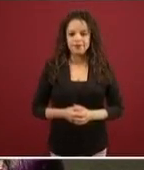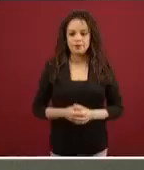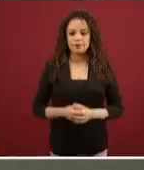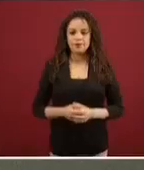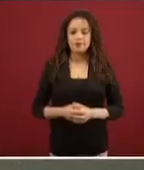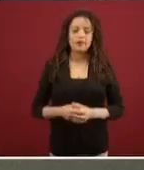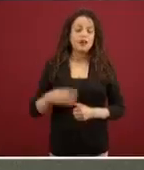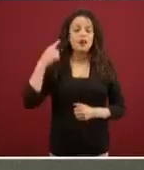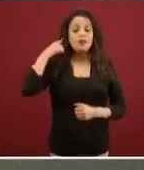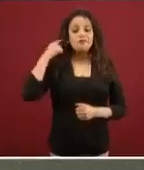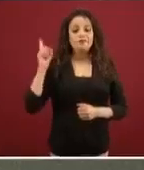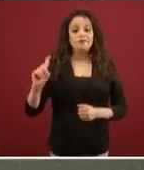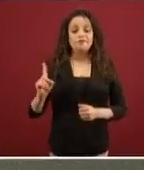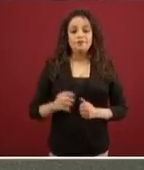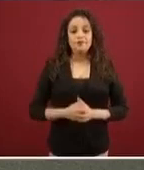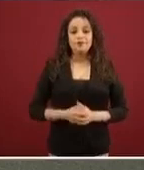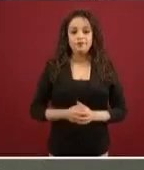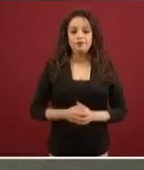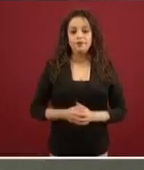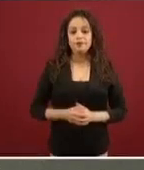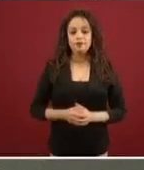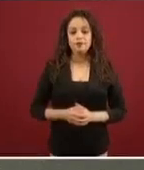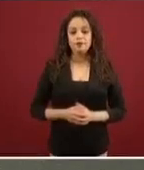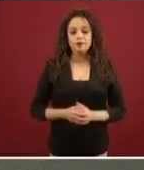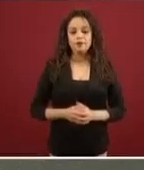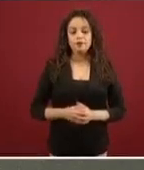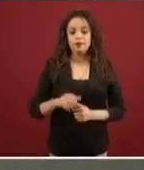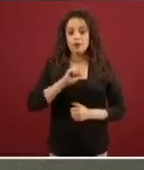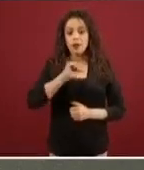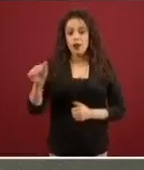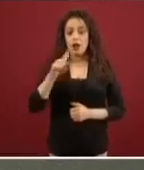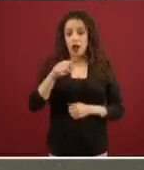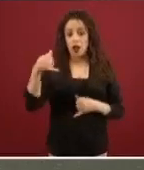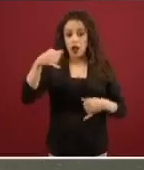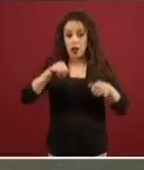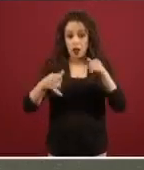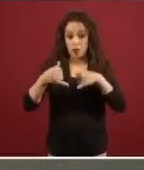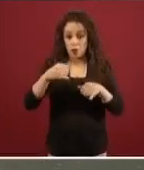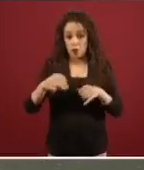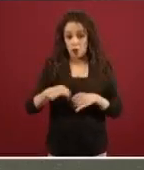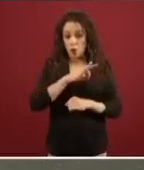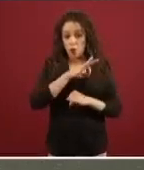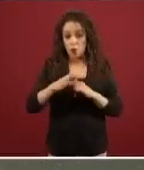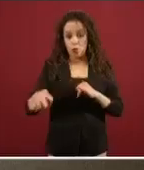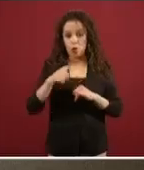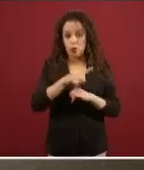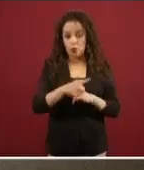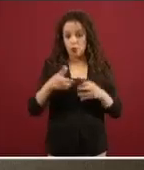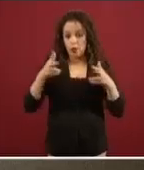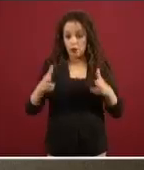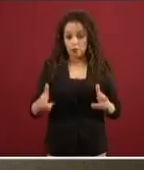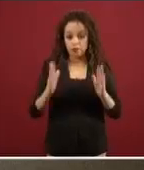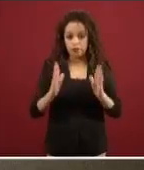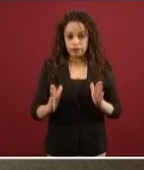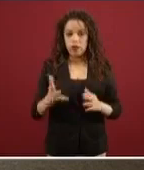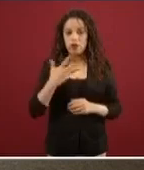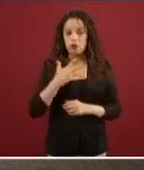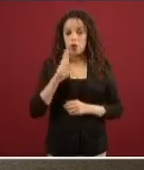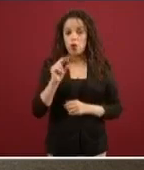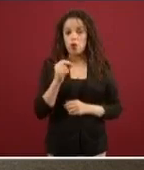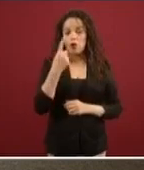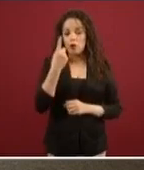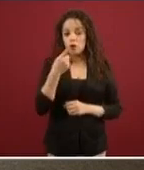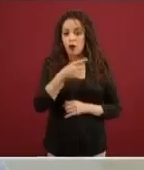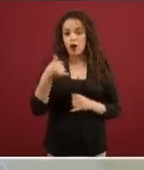¿Ya incluye la red? La Red Nacional de Laboratorios hasta el último corte tenía 81 laboratorios evaluados